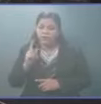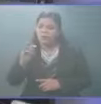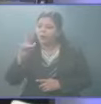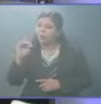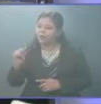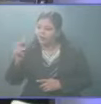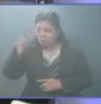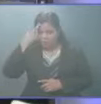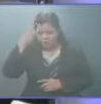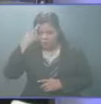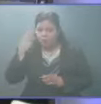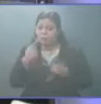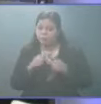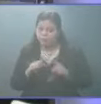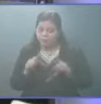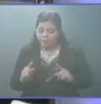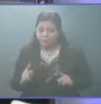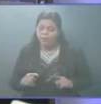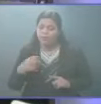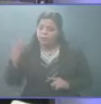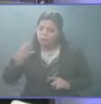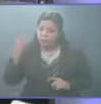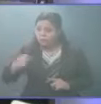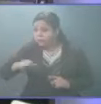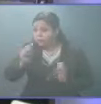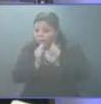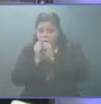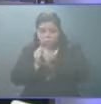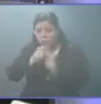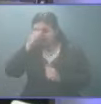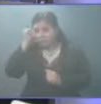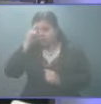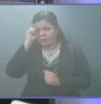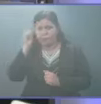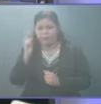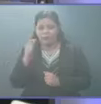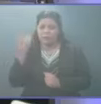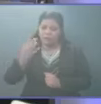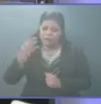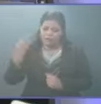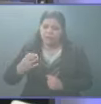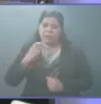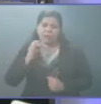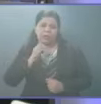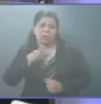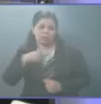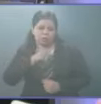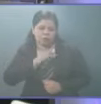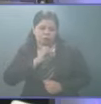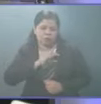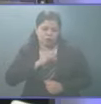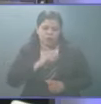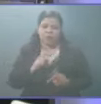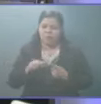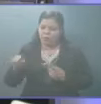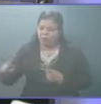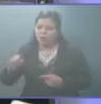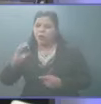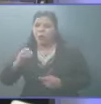razón, sino que se debe trabajar en conjunto. Si necesita un cardiólogo, pues tiene que ir, endocrinólogo,